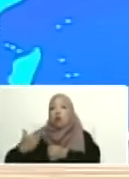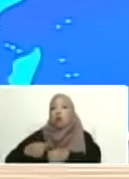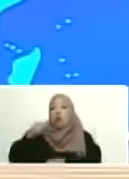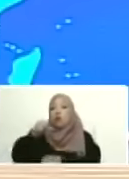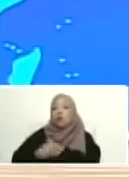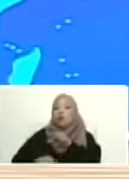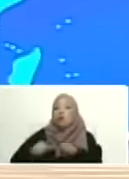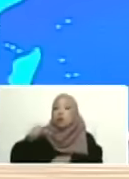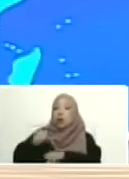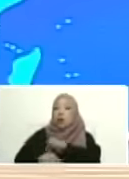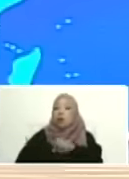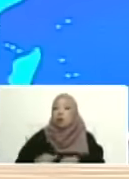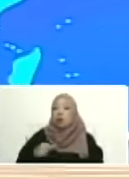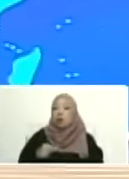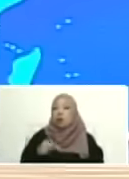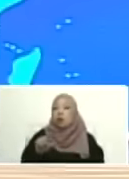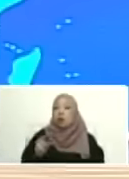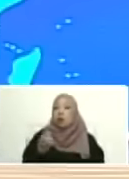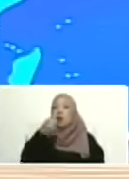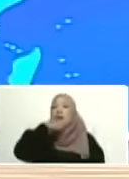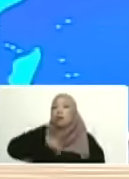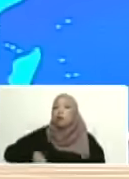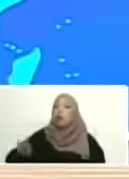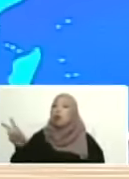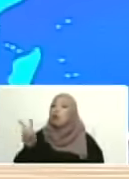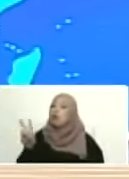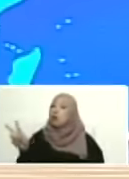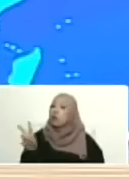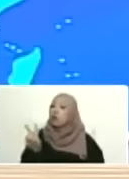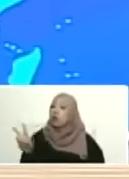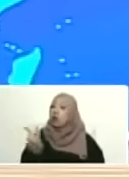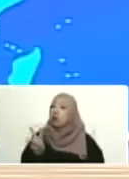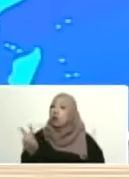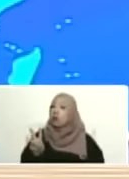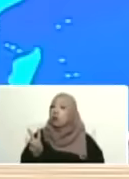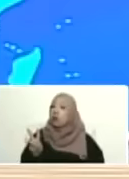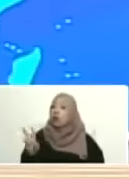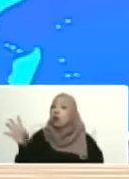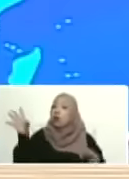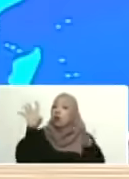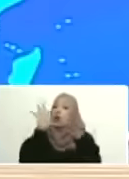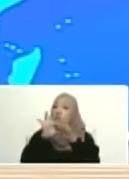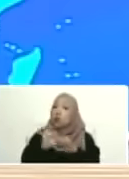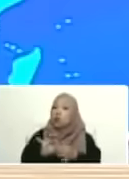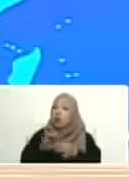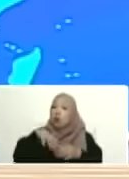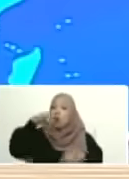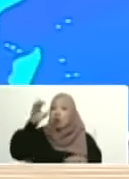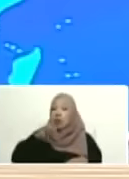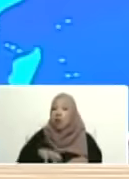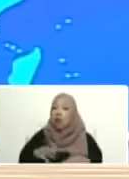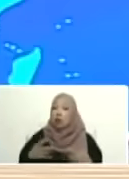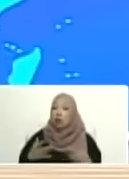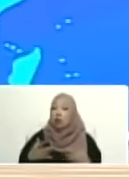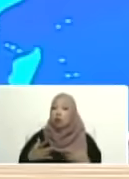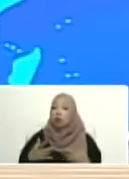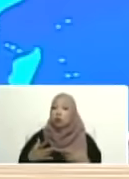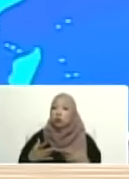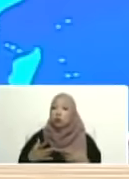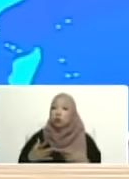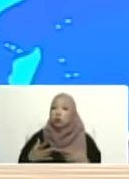siglo. Historia de Venezuela, debilidad del Estado.